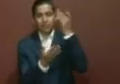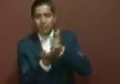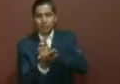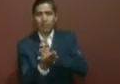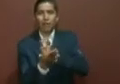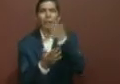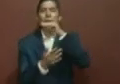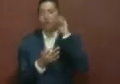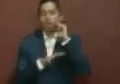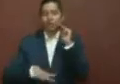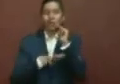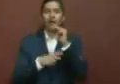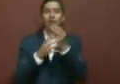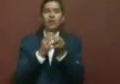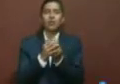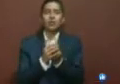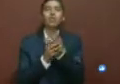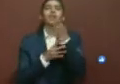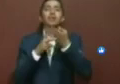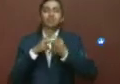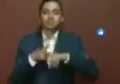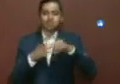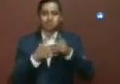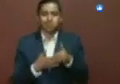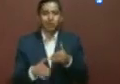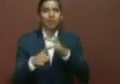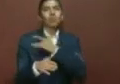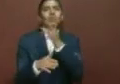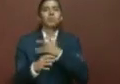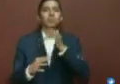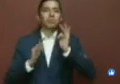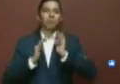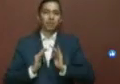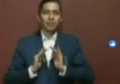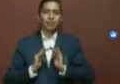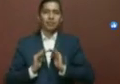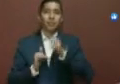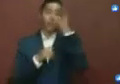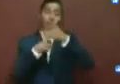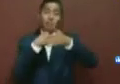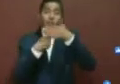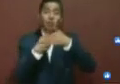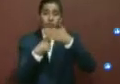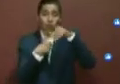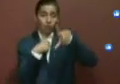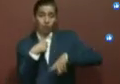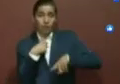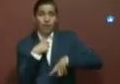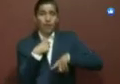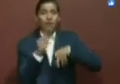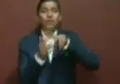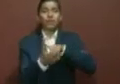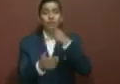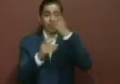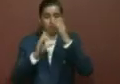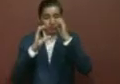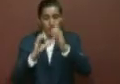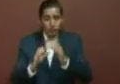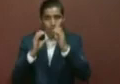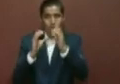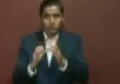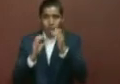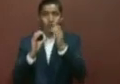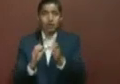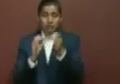etapa, y que los próximos gobiernos tengan las condiciones, hay que cuidar que así sea, tengan las